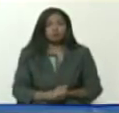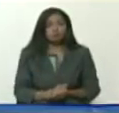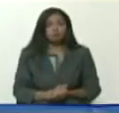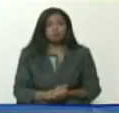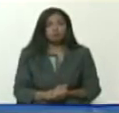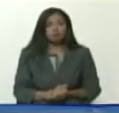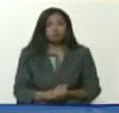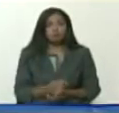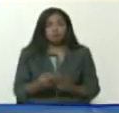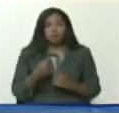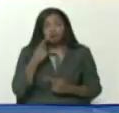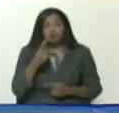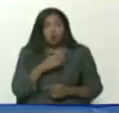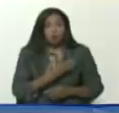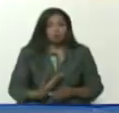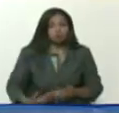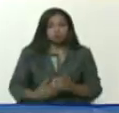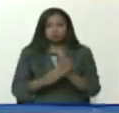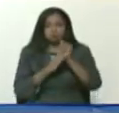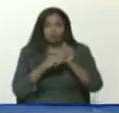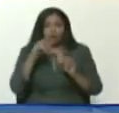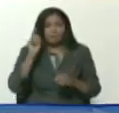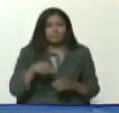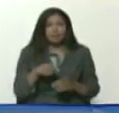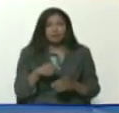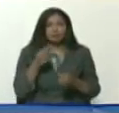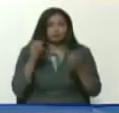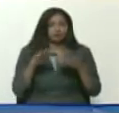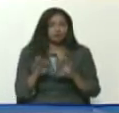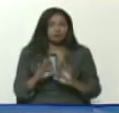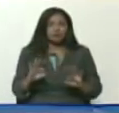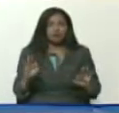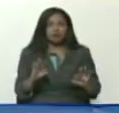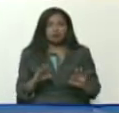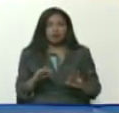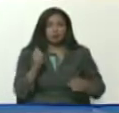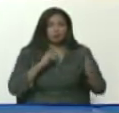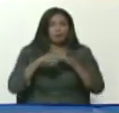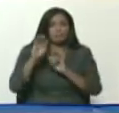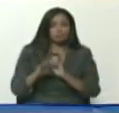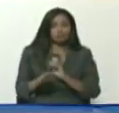Pero digo como comandante en jefe, sin renunciar a la ofensiva jamás.